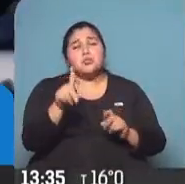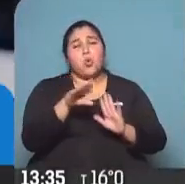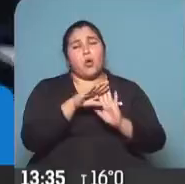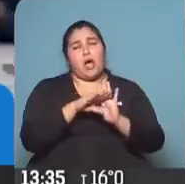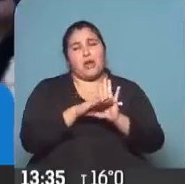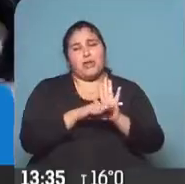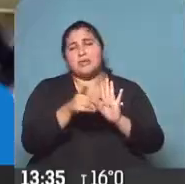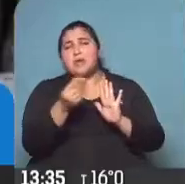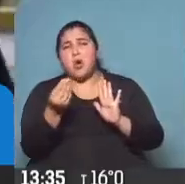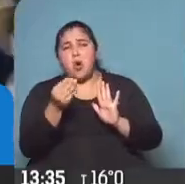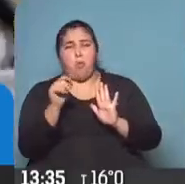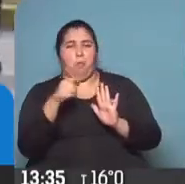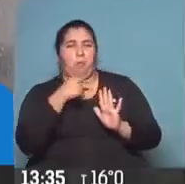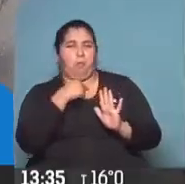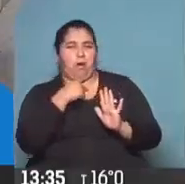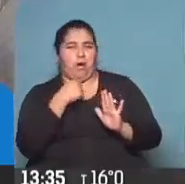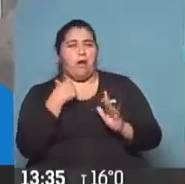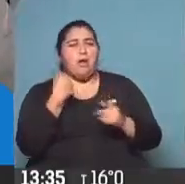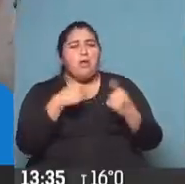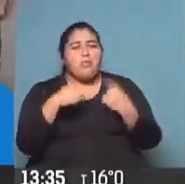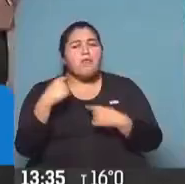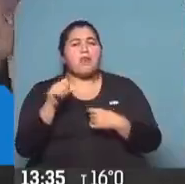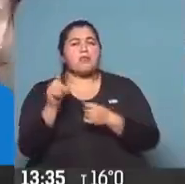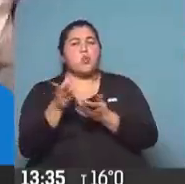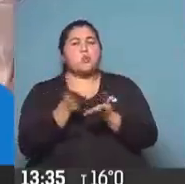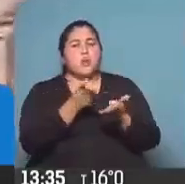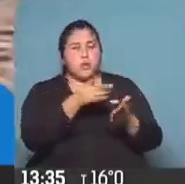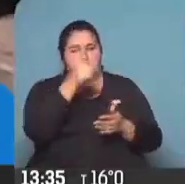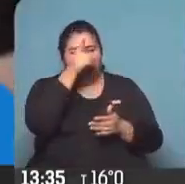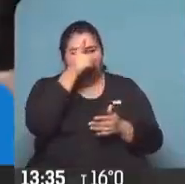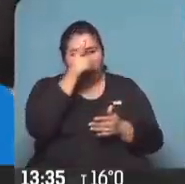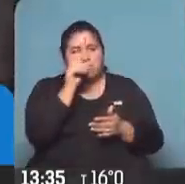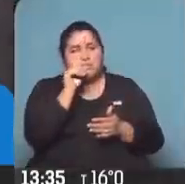y recordar la capacidad operativa de los servicios regulares